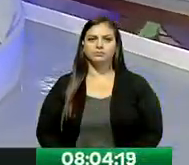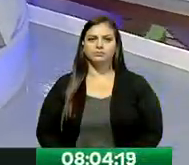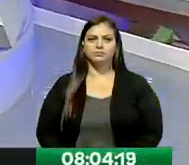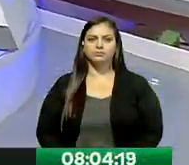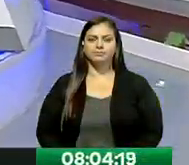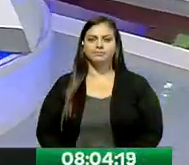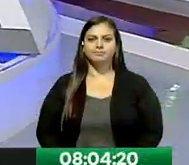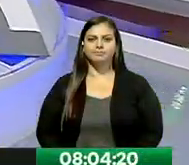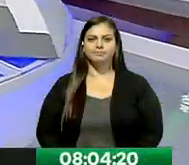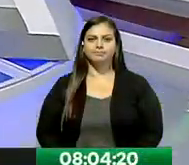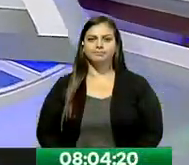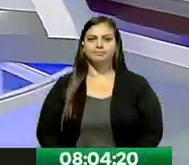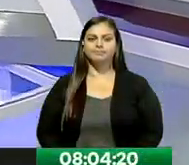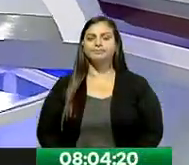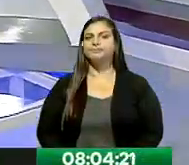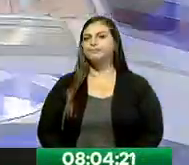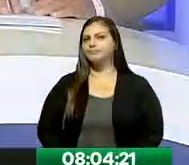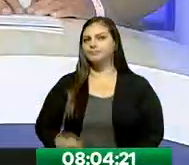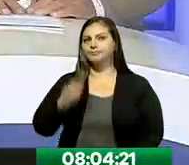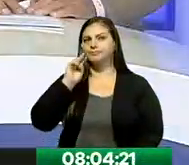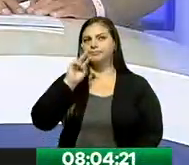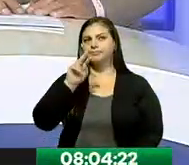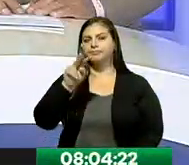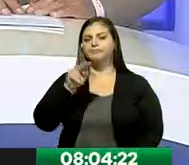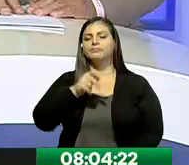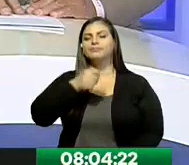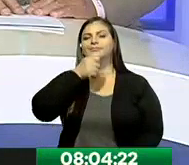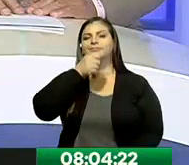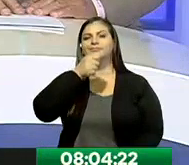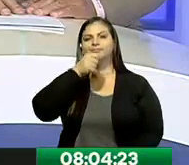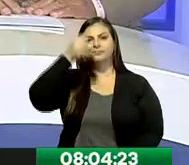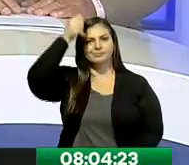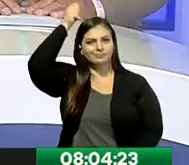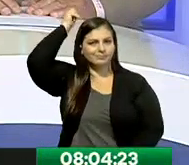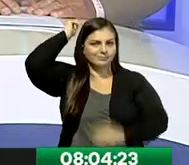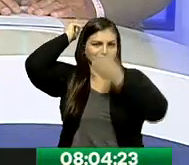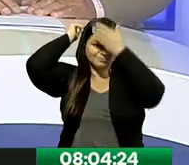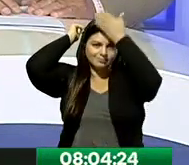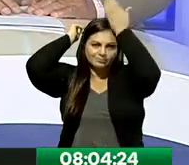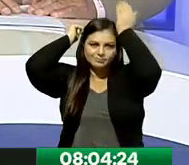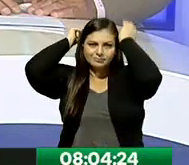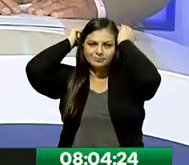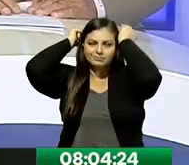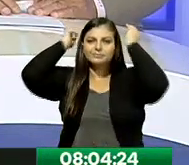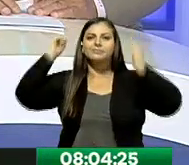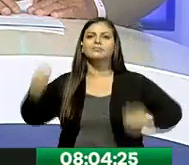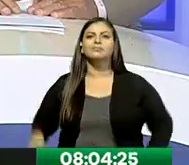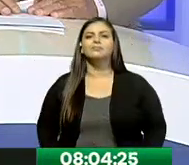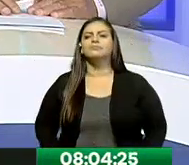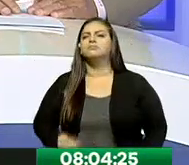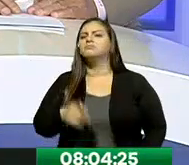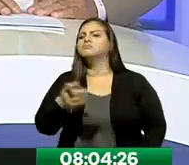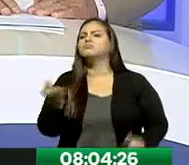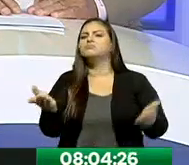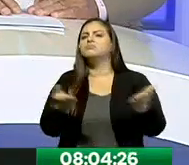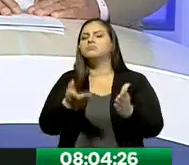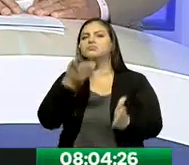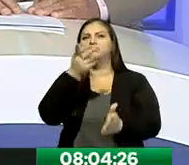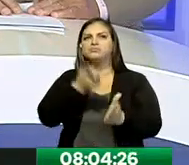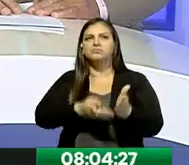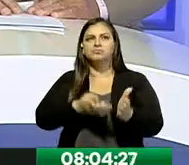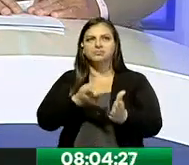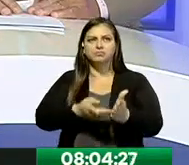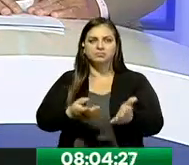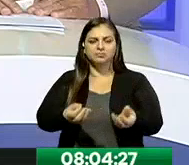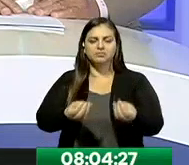Bueno, salimos de estudio de inmediato para conectarnos con José Morales, listo para reportarnos las novedades desde el sector en el